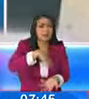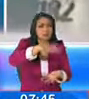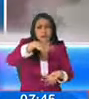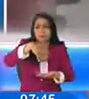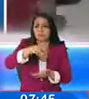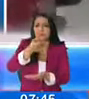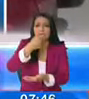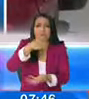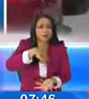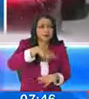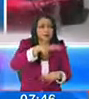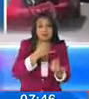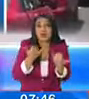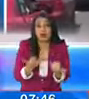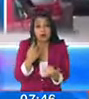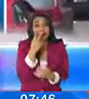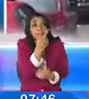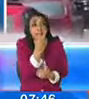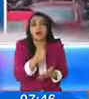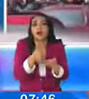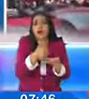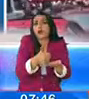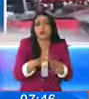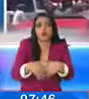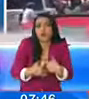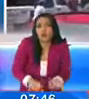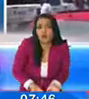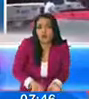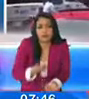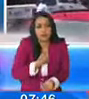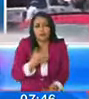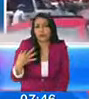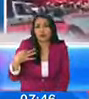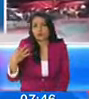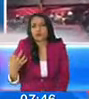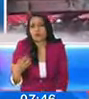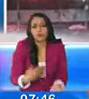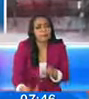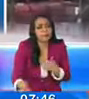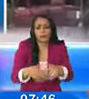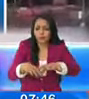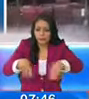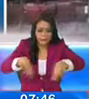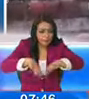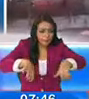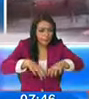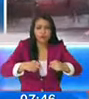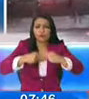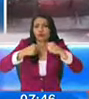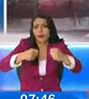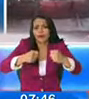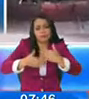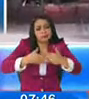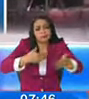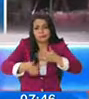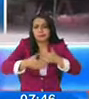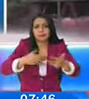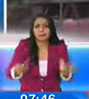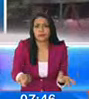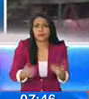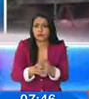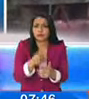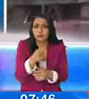medicamento. Ahorita pues voy a ver qué puedo hacer, a seguir repartiendo lo mismo y si no pues a sacar demolición, que son cosas fuertes para mí porque